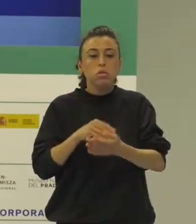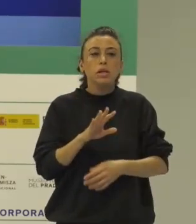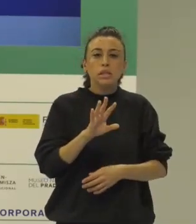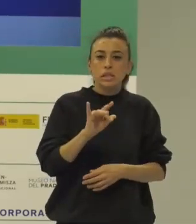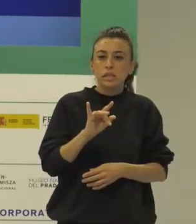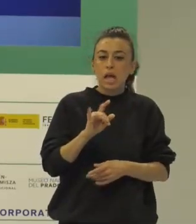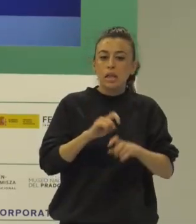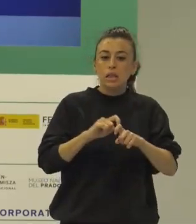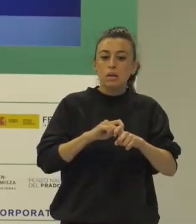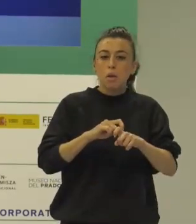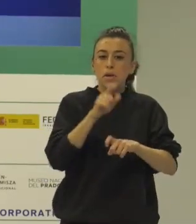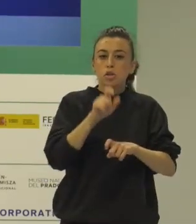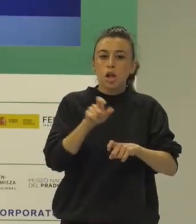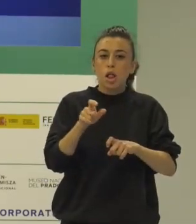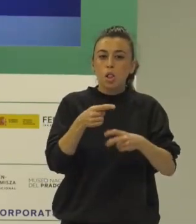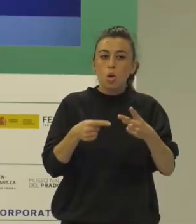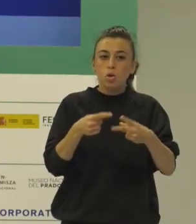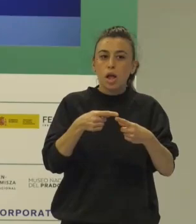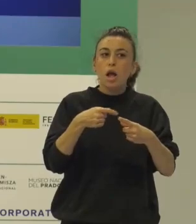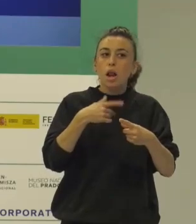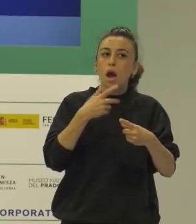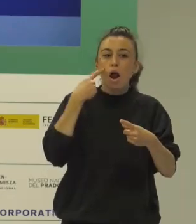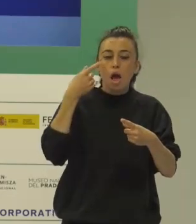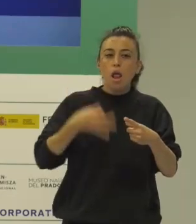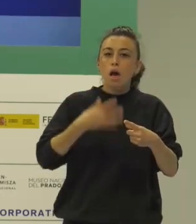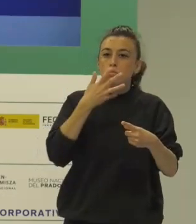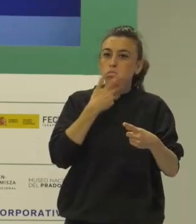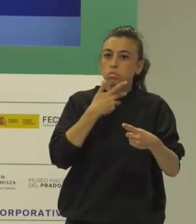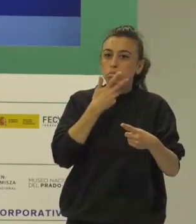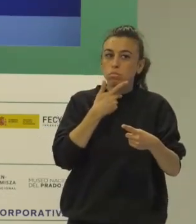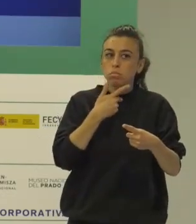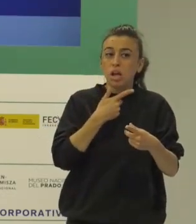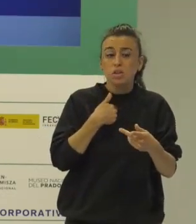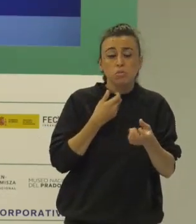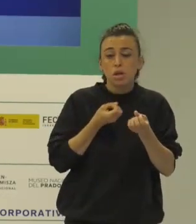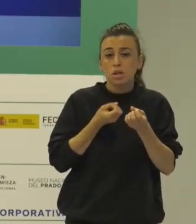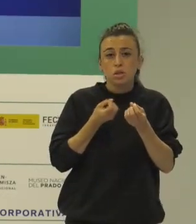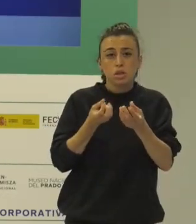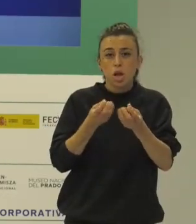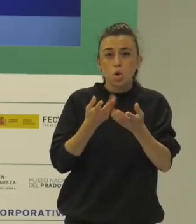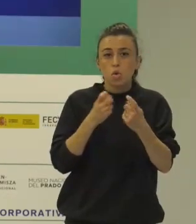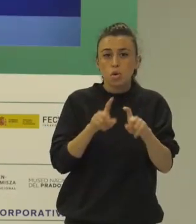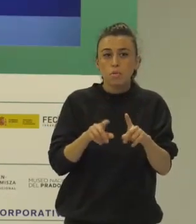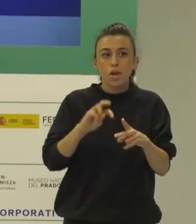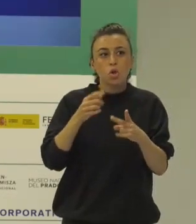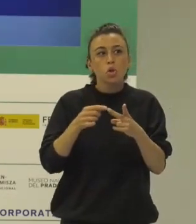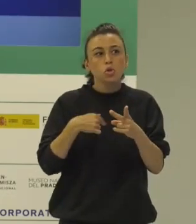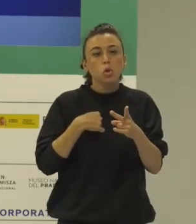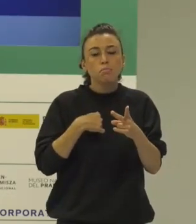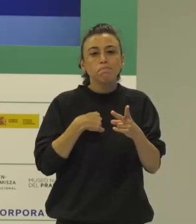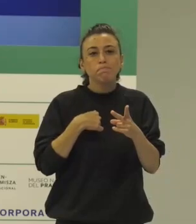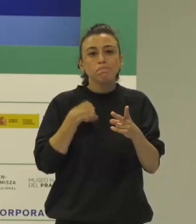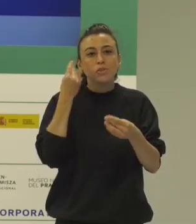personas, ¿no? Las que desconocen la realidad y, bueno, y uno intenta como explicársela, y hay otros que yo entiendo dónde viene